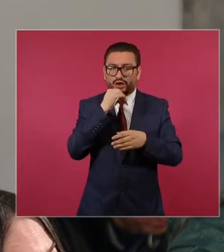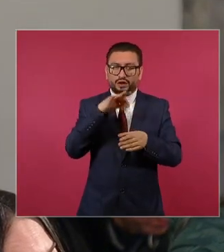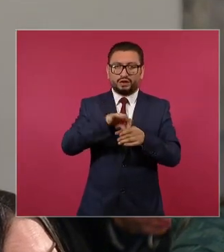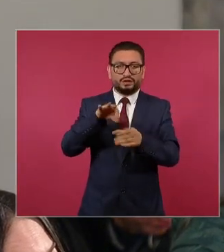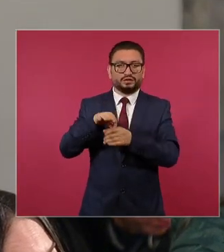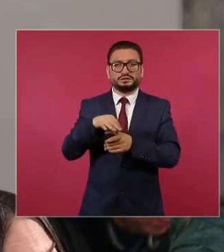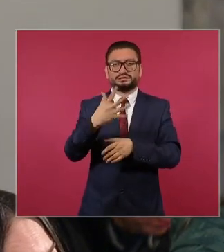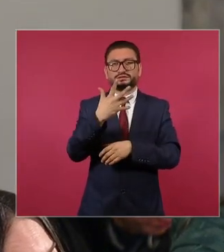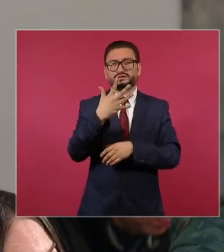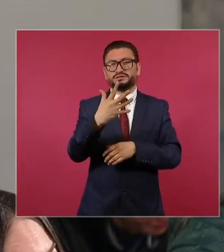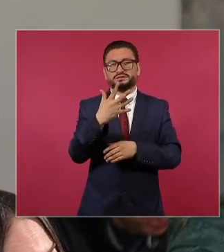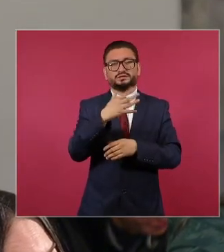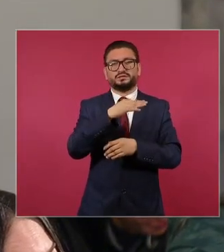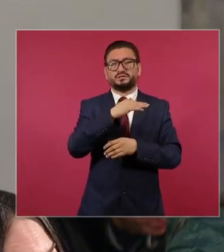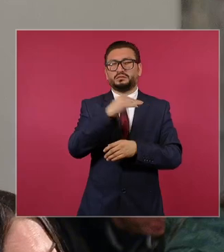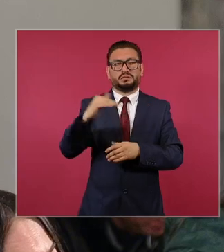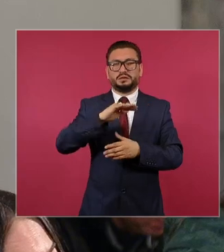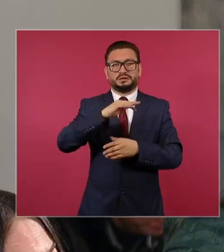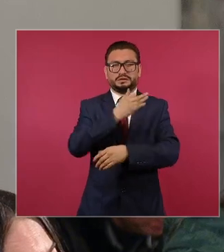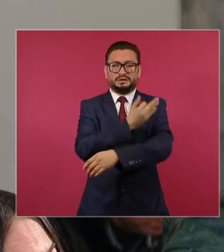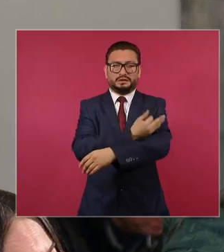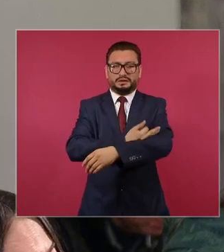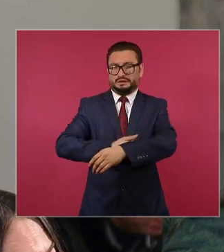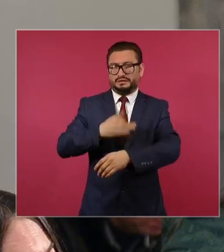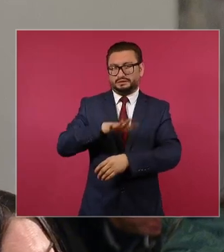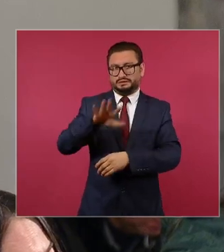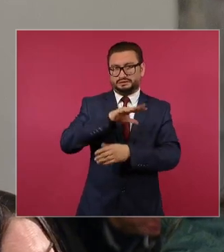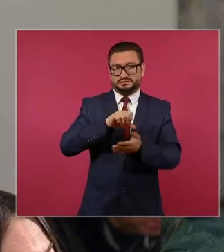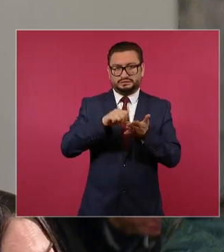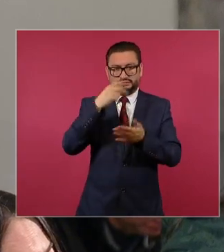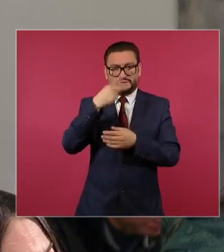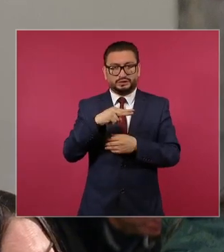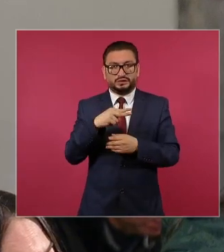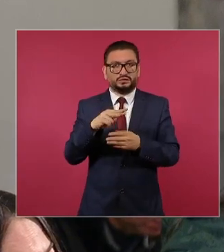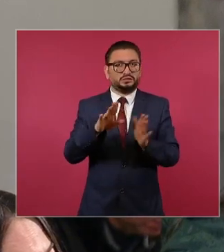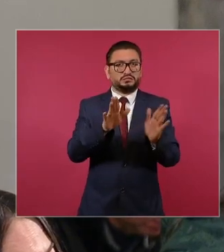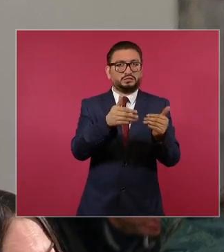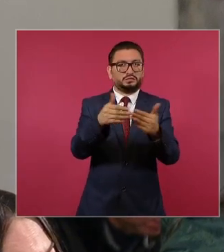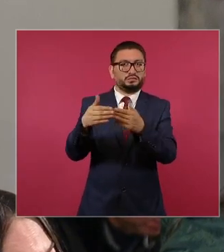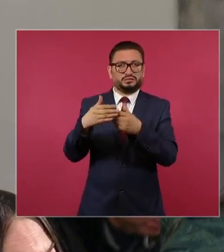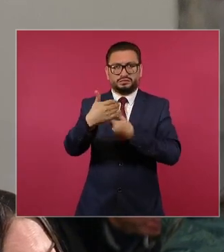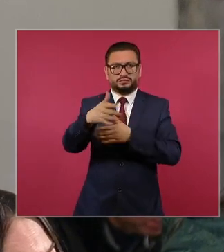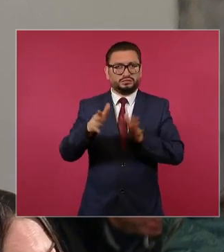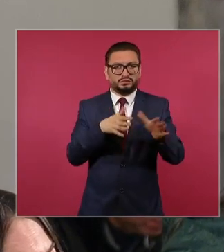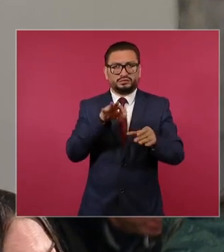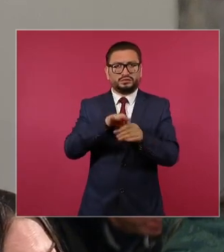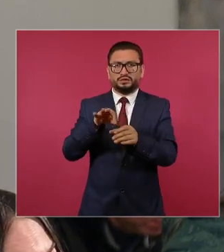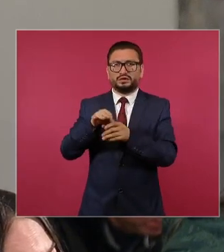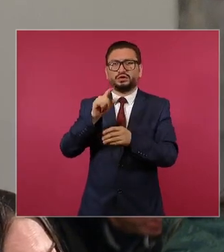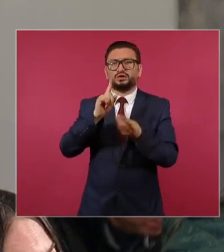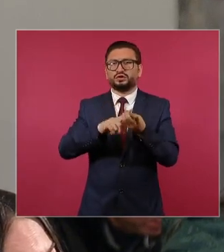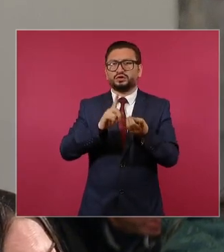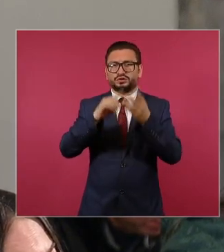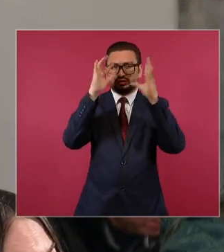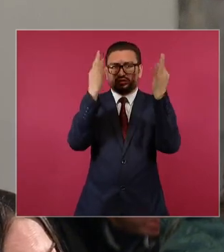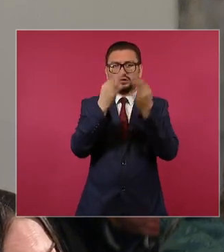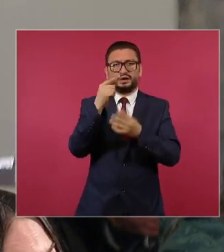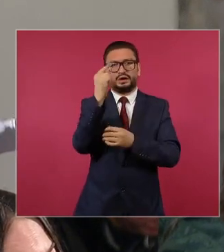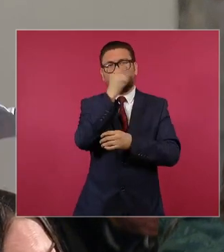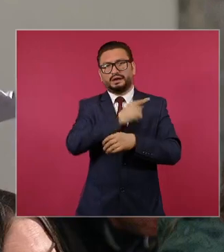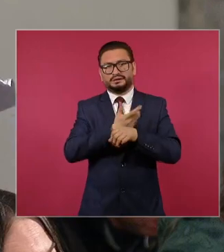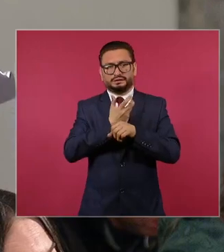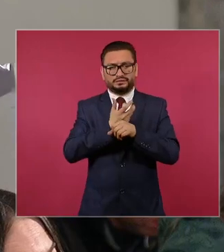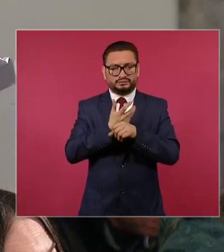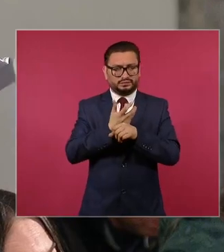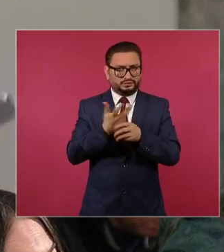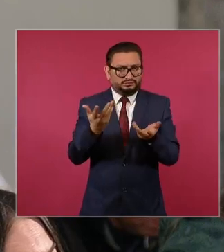Eran 5:30 de la tarde, hora del centro de México, y estaban cerrando las casillas allí en los consulados de Estados Unidos.